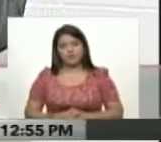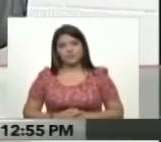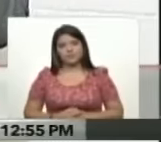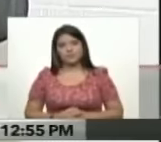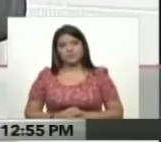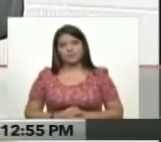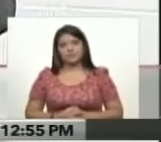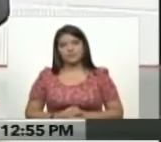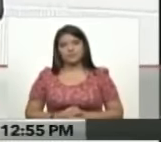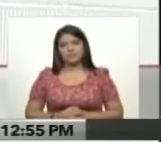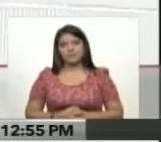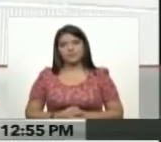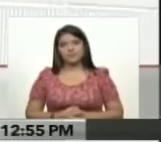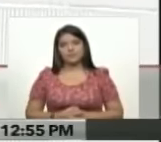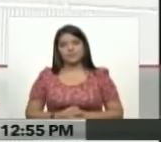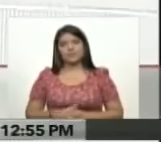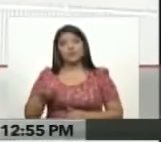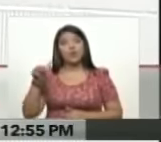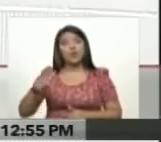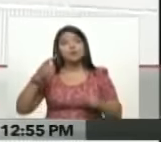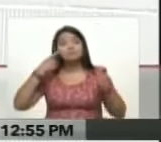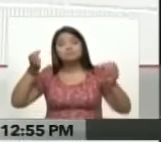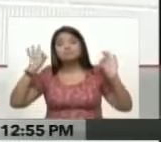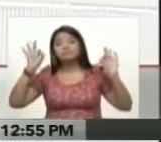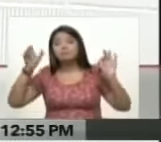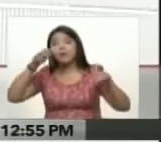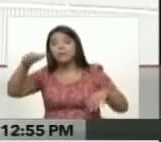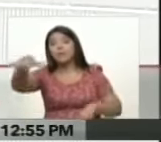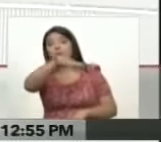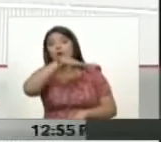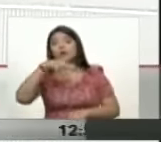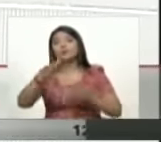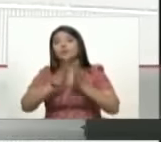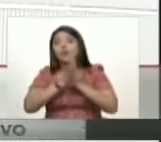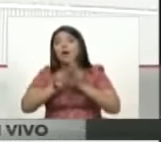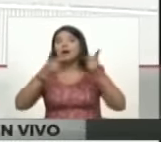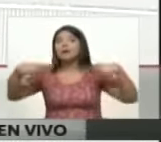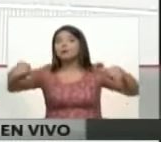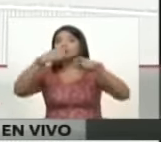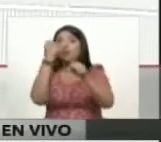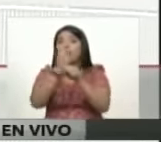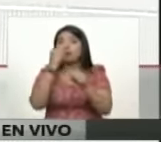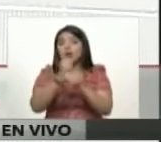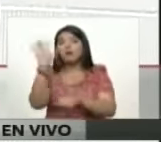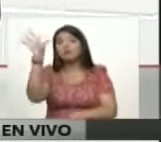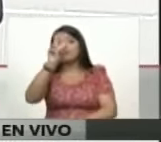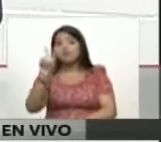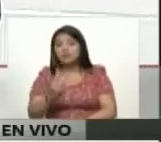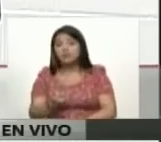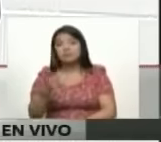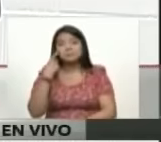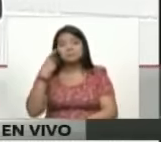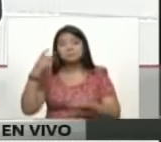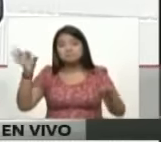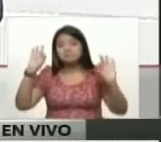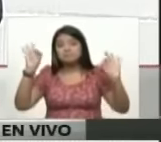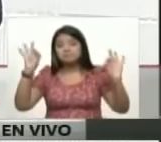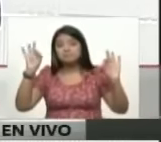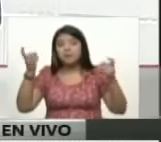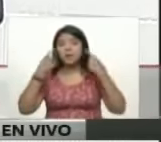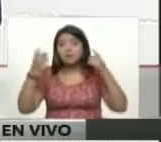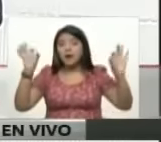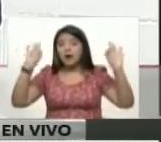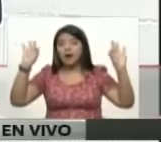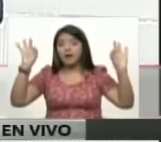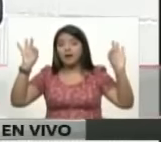que hoy alerto al pueblo, a todos los trabajadores de Venezuela, a que estén